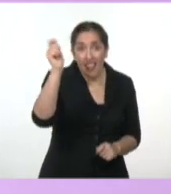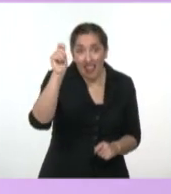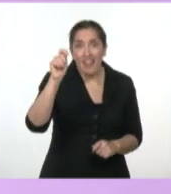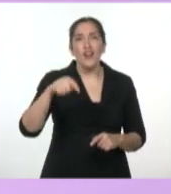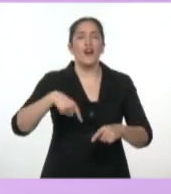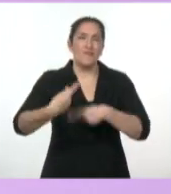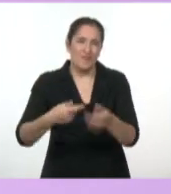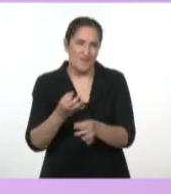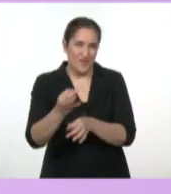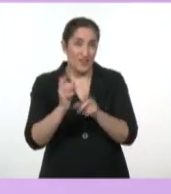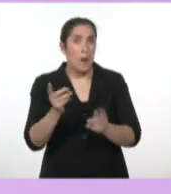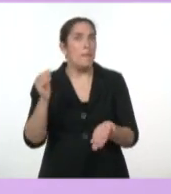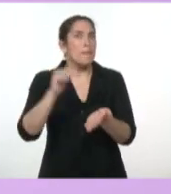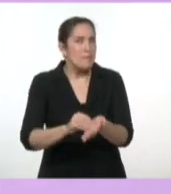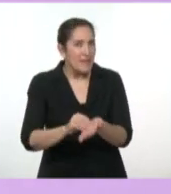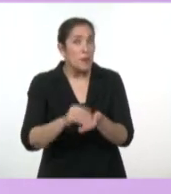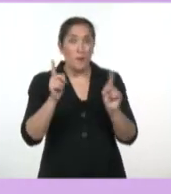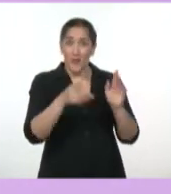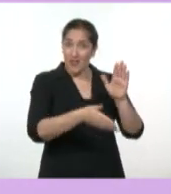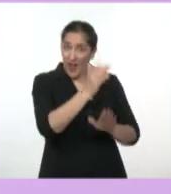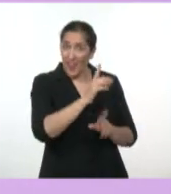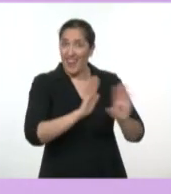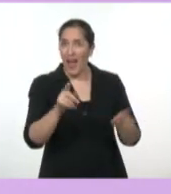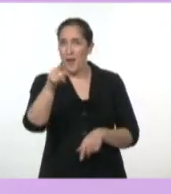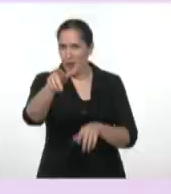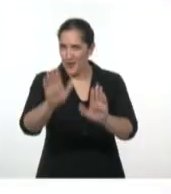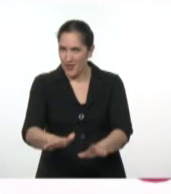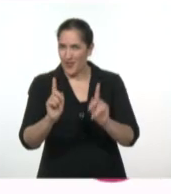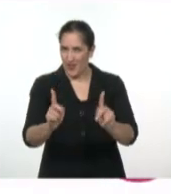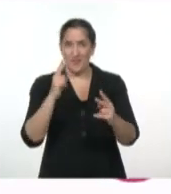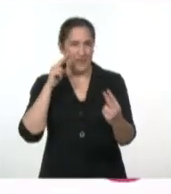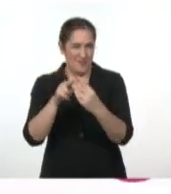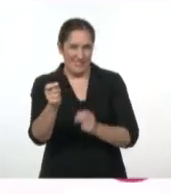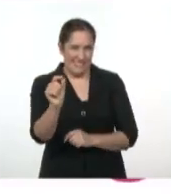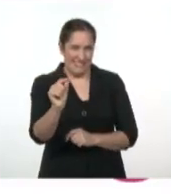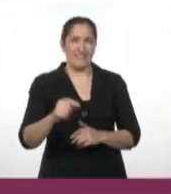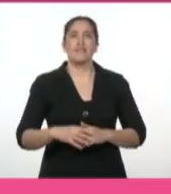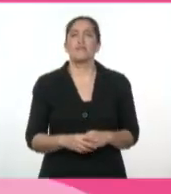seguimos educando porque tenemos más. Juli se va, pero vos no. Enseguida nos encontramos.